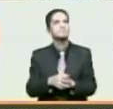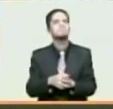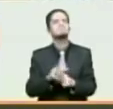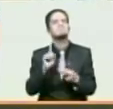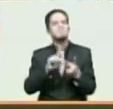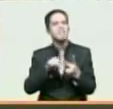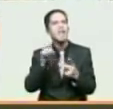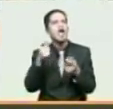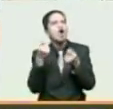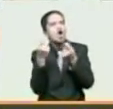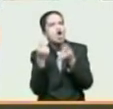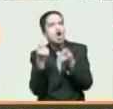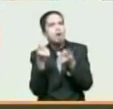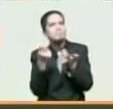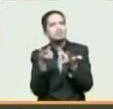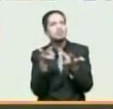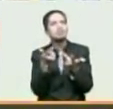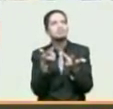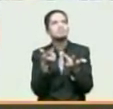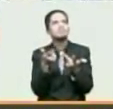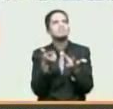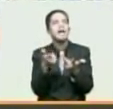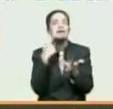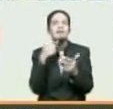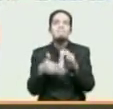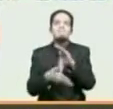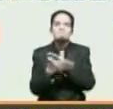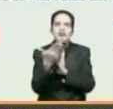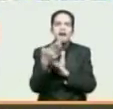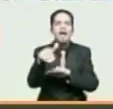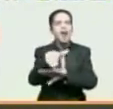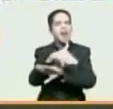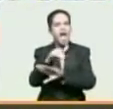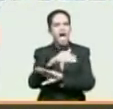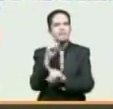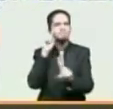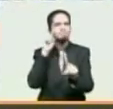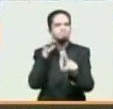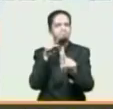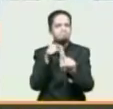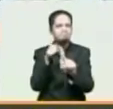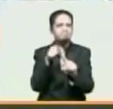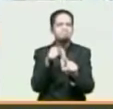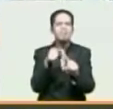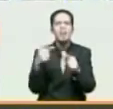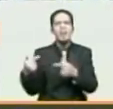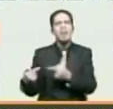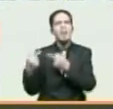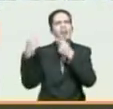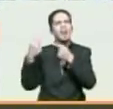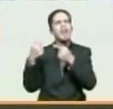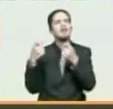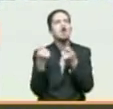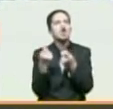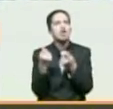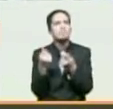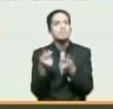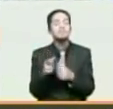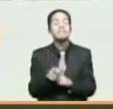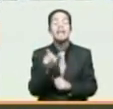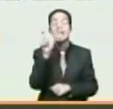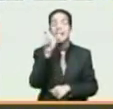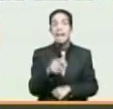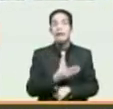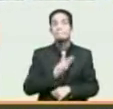lo económico, donde irán a salir a las calles con el propósito de contrarrestar la guerra económica. Por cierto, el presidente de la Asamblea